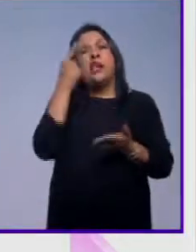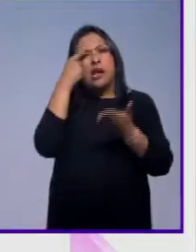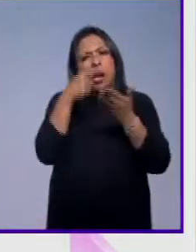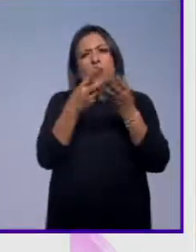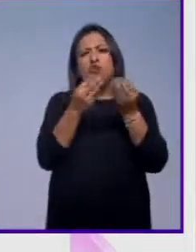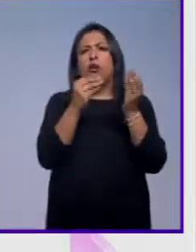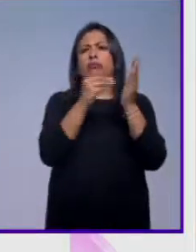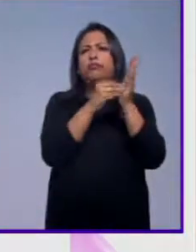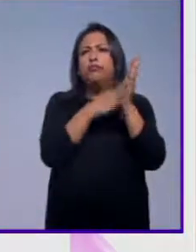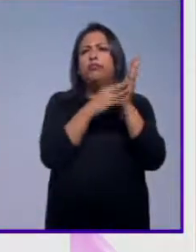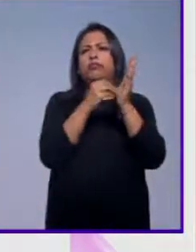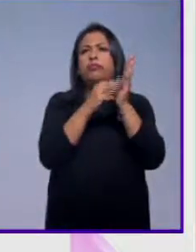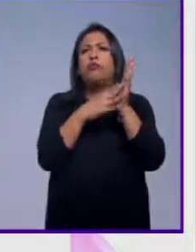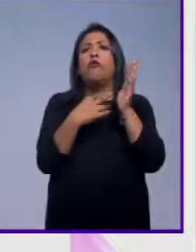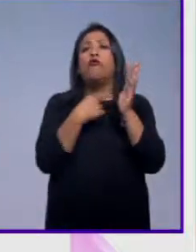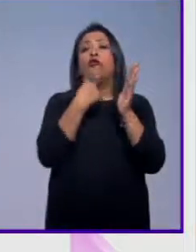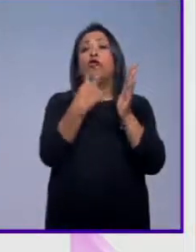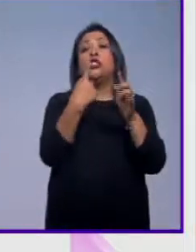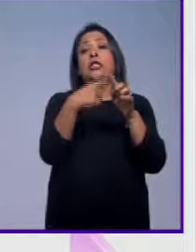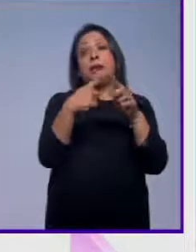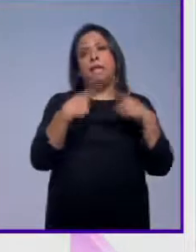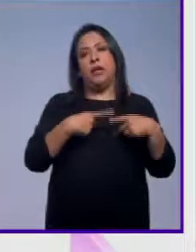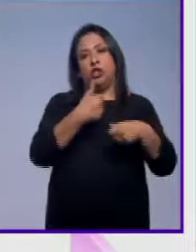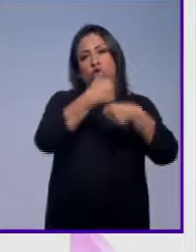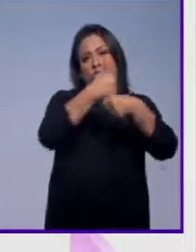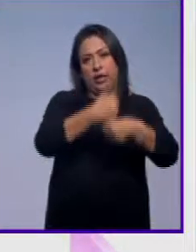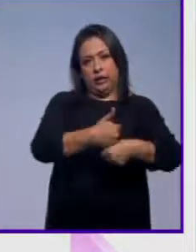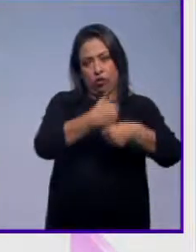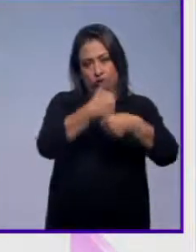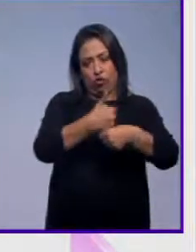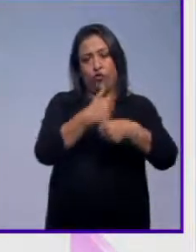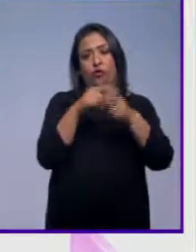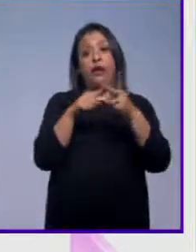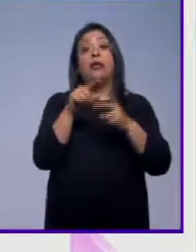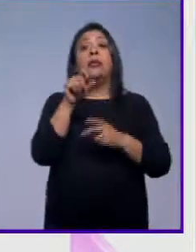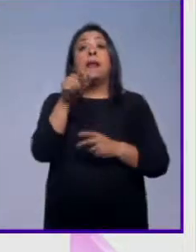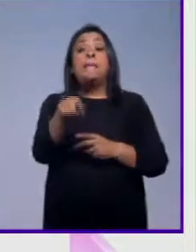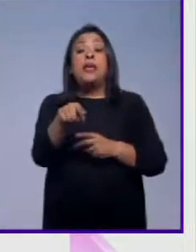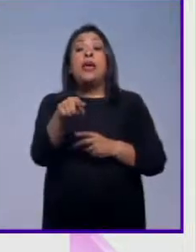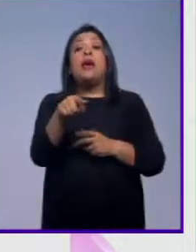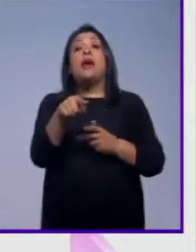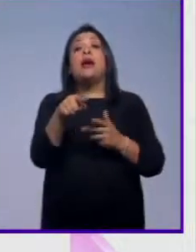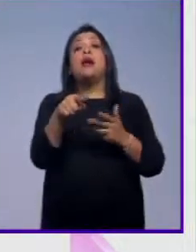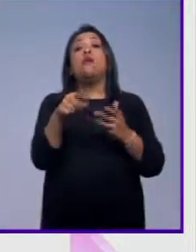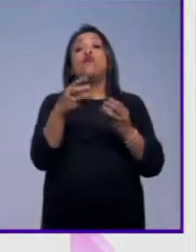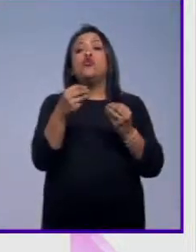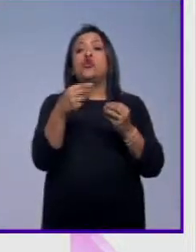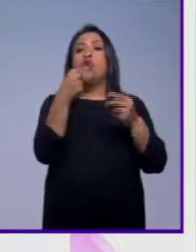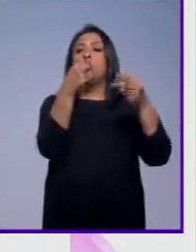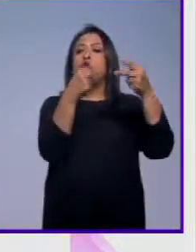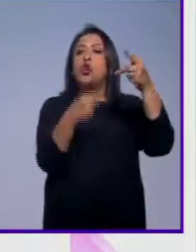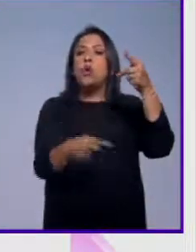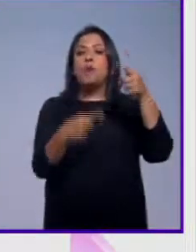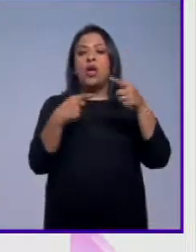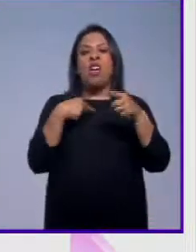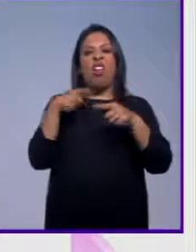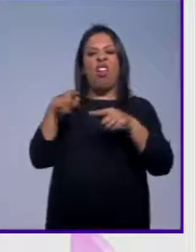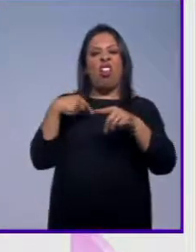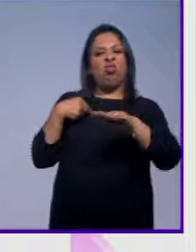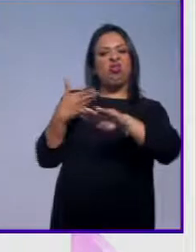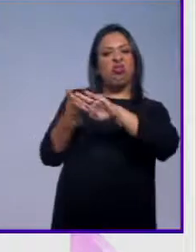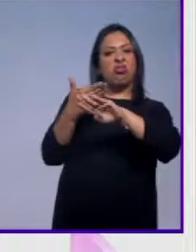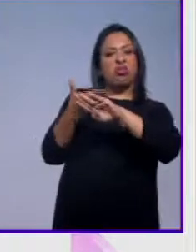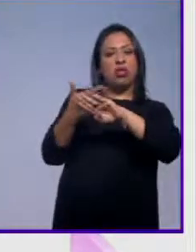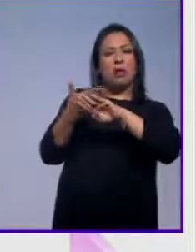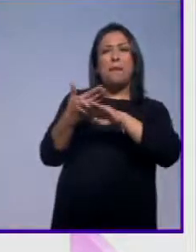las voces de las víctimas por un lado y también hemos dado los nombres de los victimarios pero